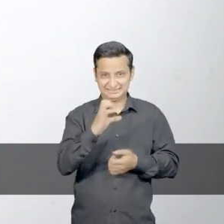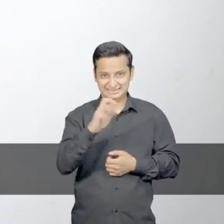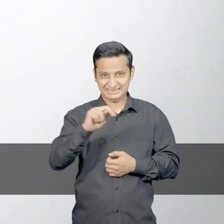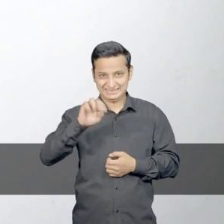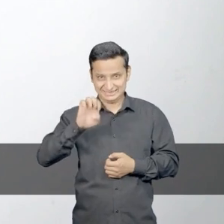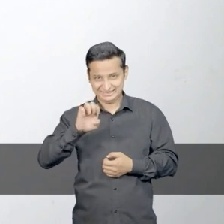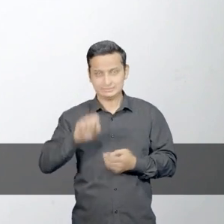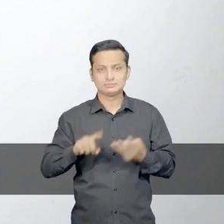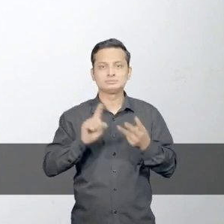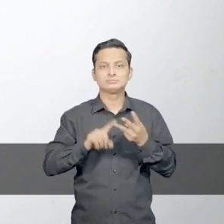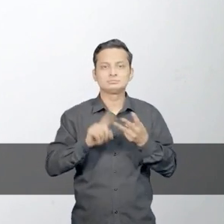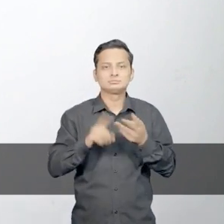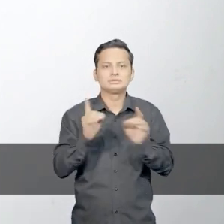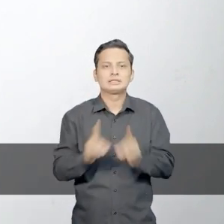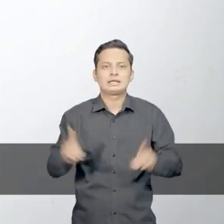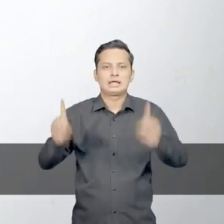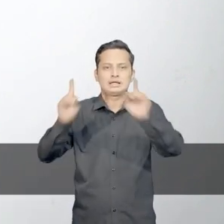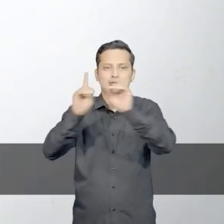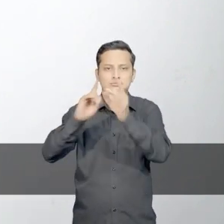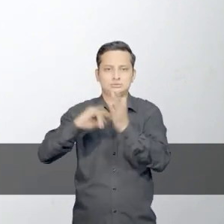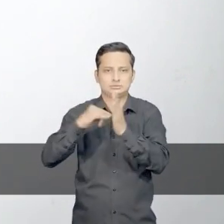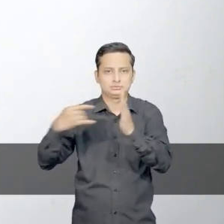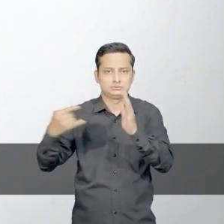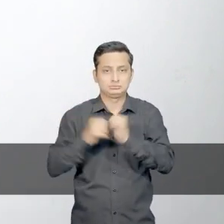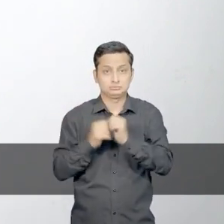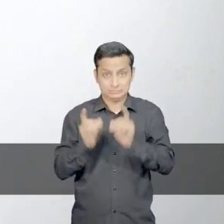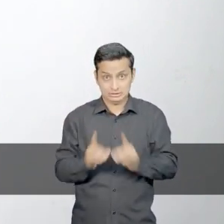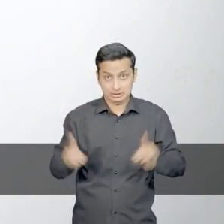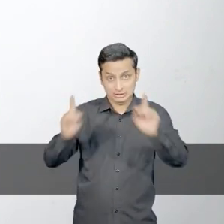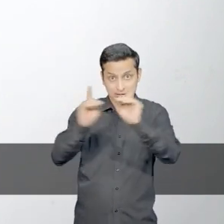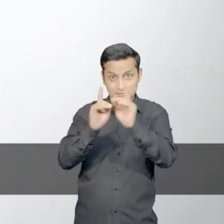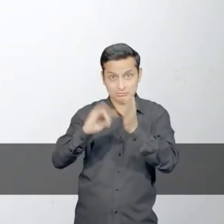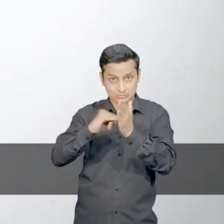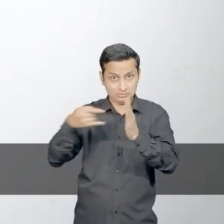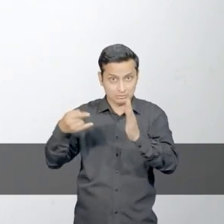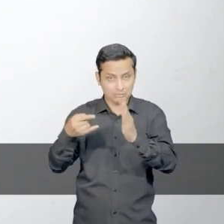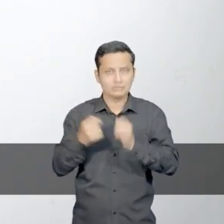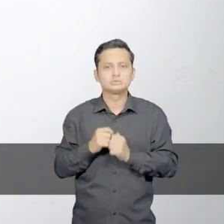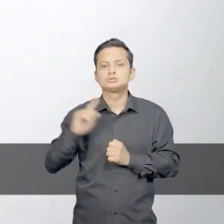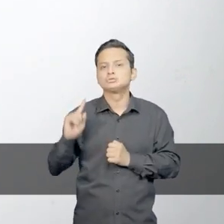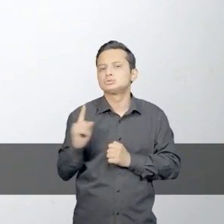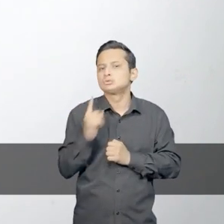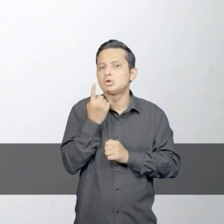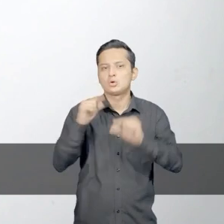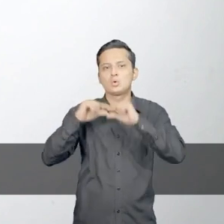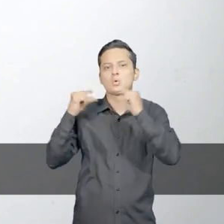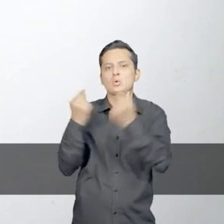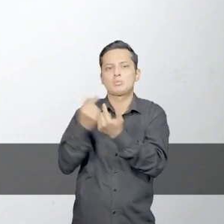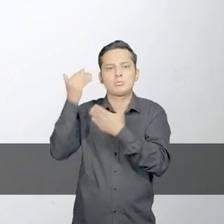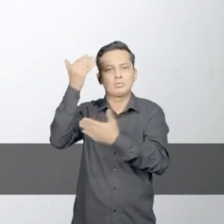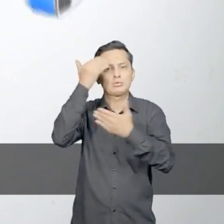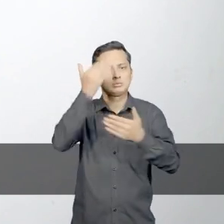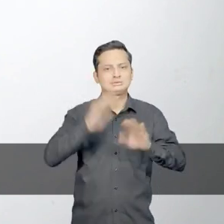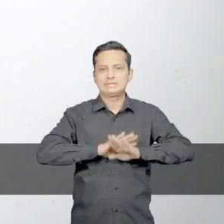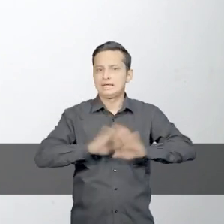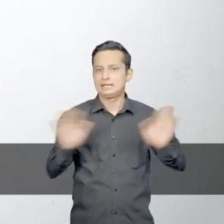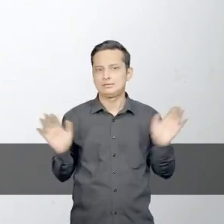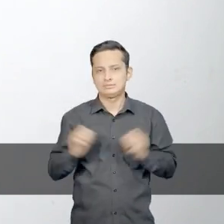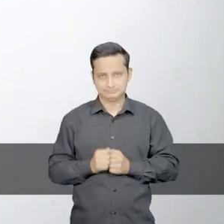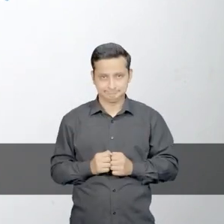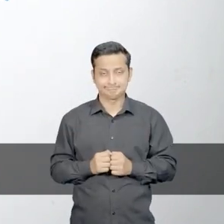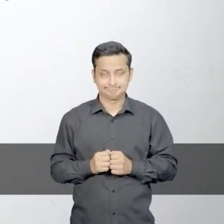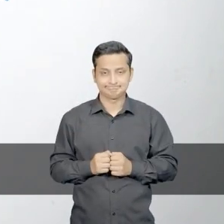repositorio digital. Este último es un dispositivo al que tienen acceso únicamente las organizaciones